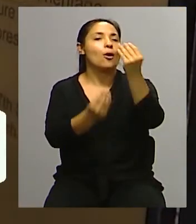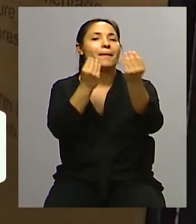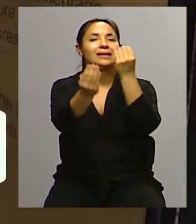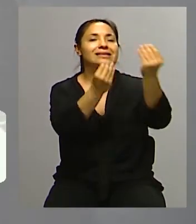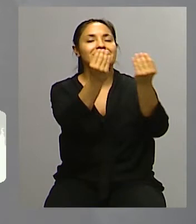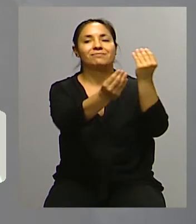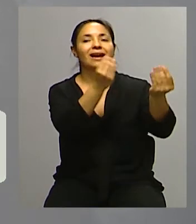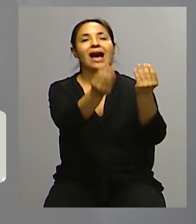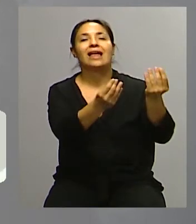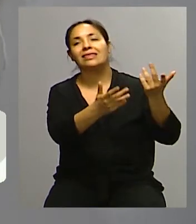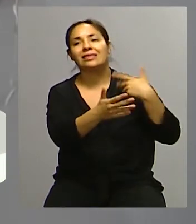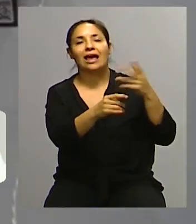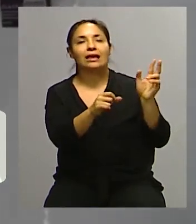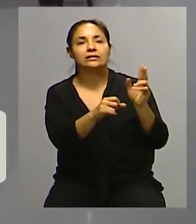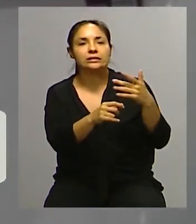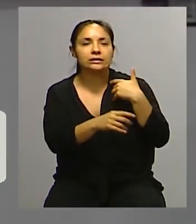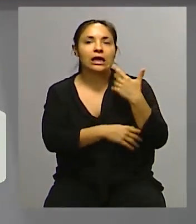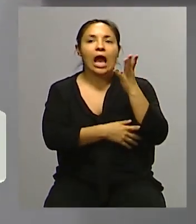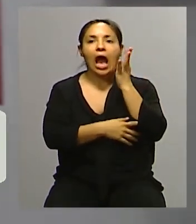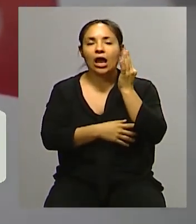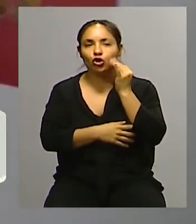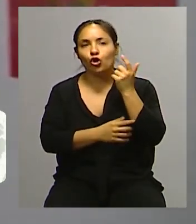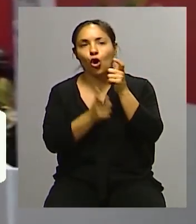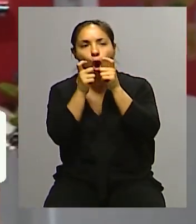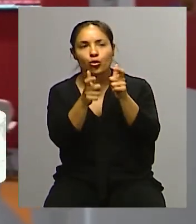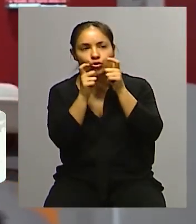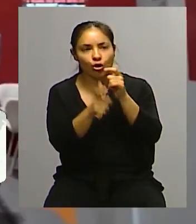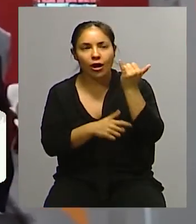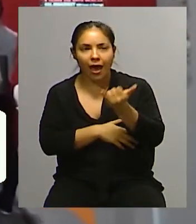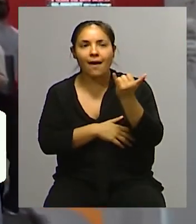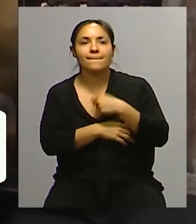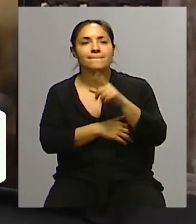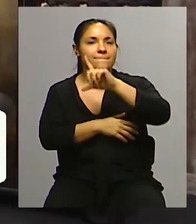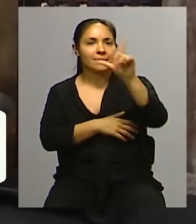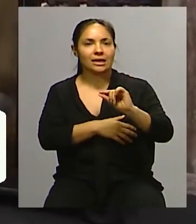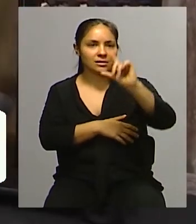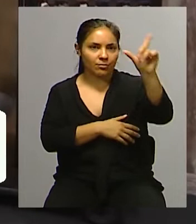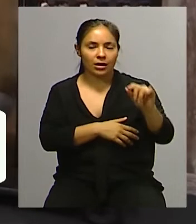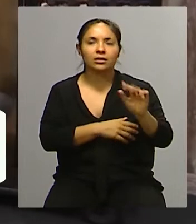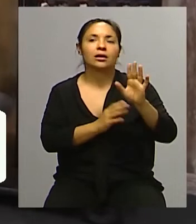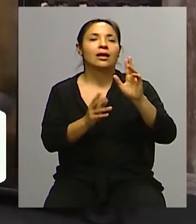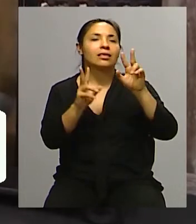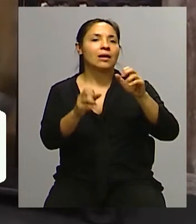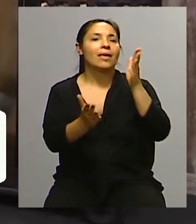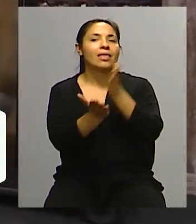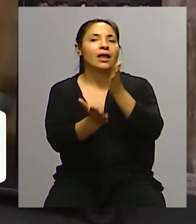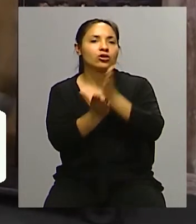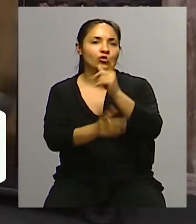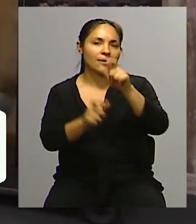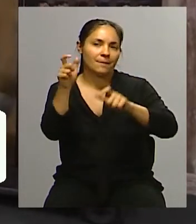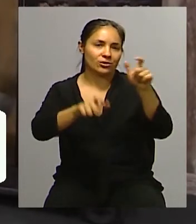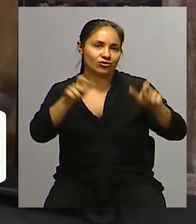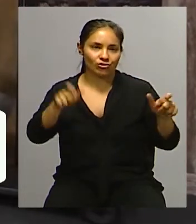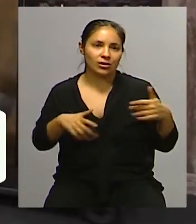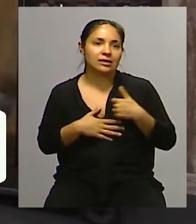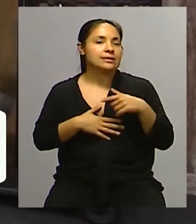participantes. Hay mucha intimidación y mucho control en esta cumbre. Son países muy complejos en cuanto a los derechos humanos y esto